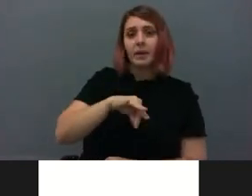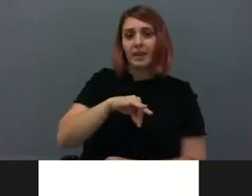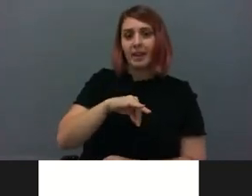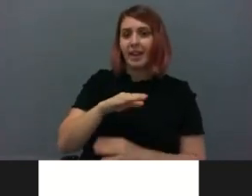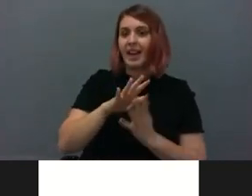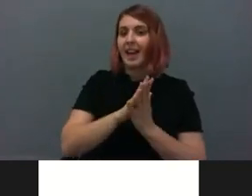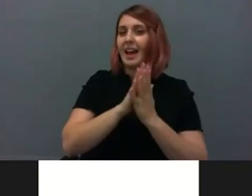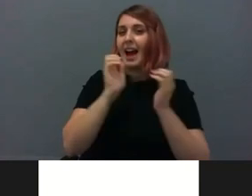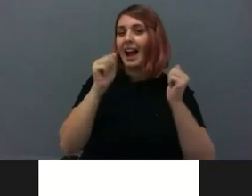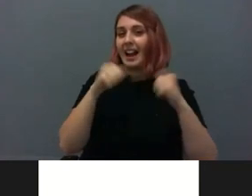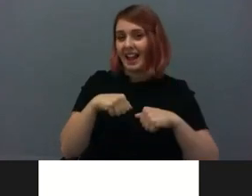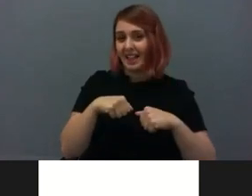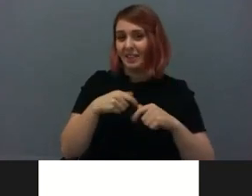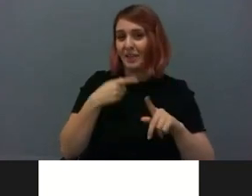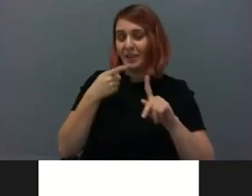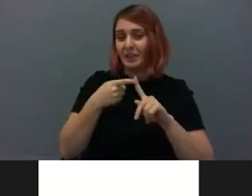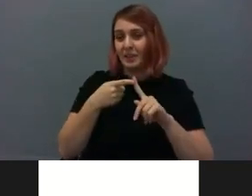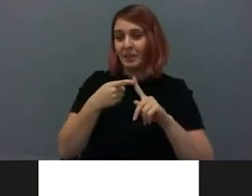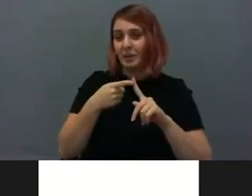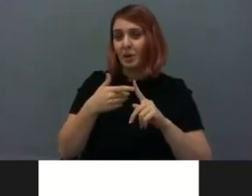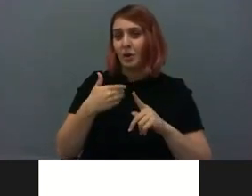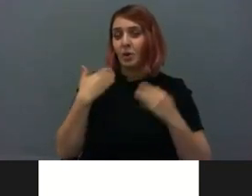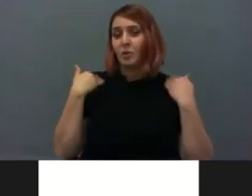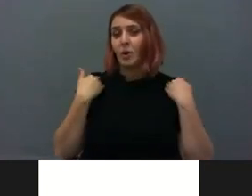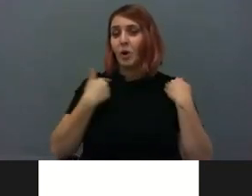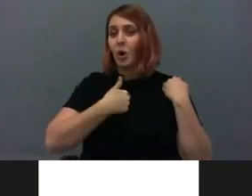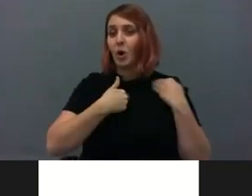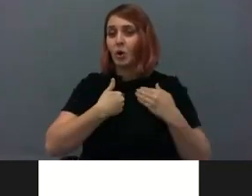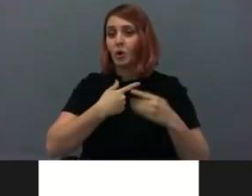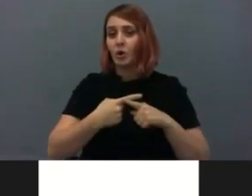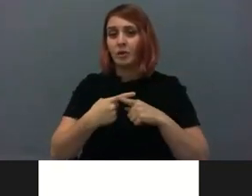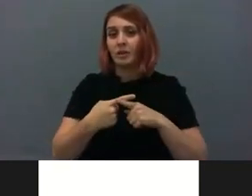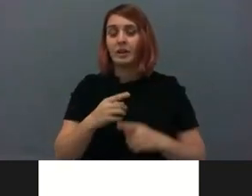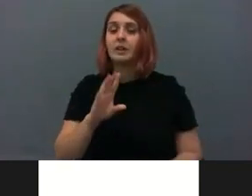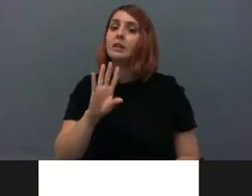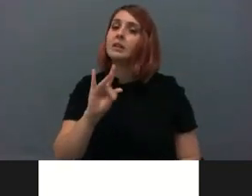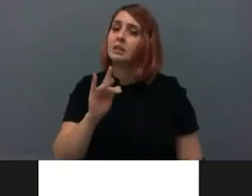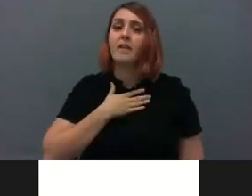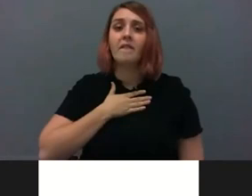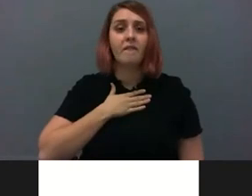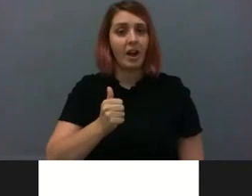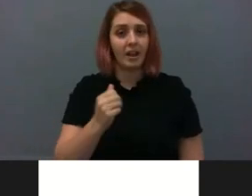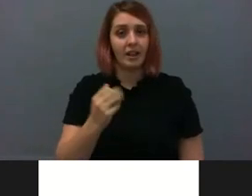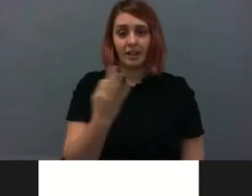de esta situación, sin duda, para conseguir esa corresponsabilidad. Sí, pues que sean valientes, que la vida